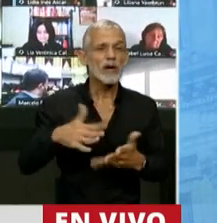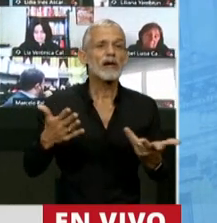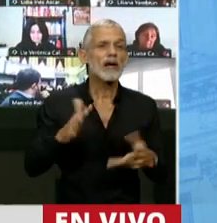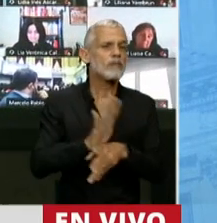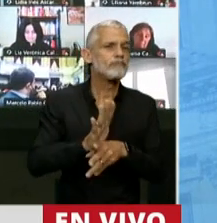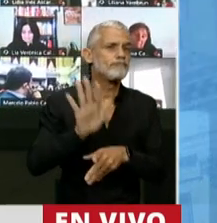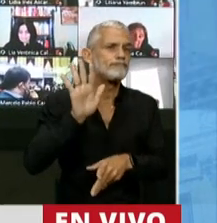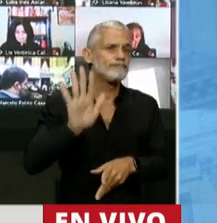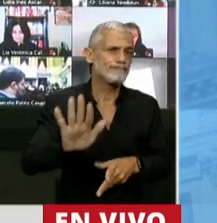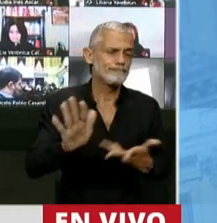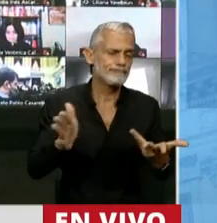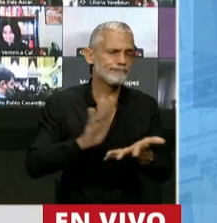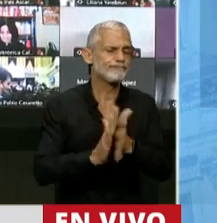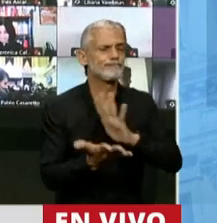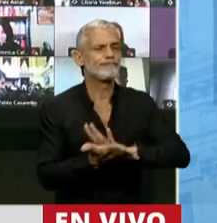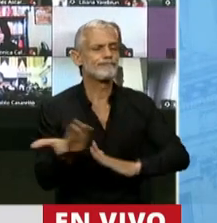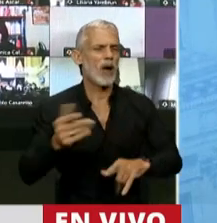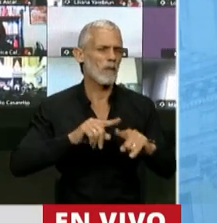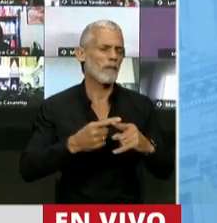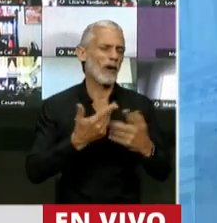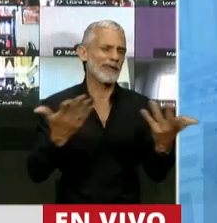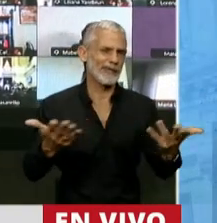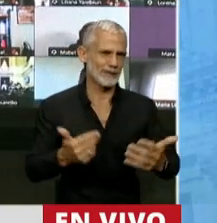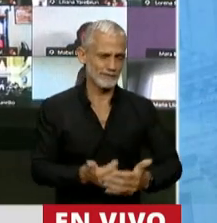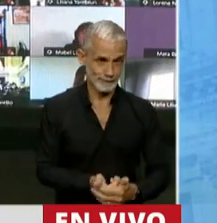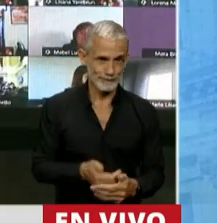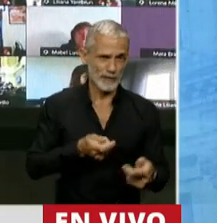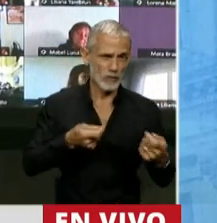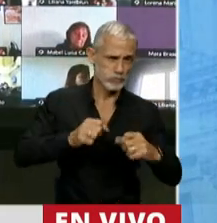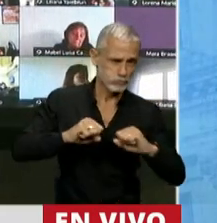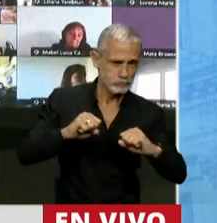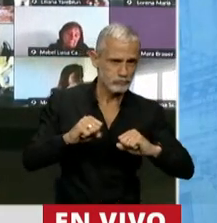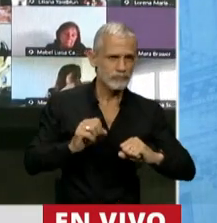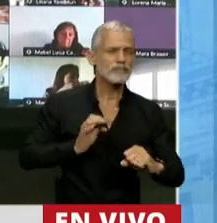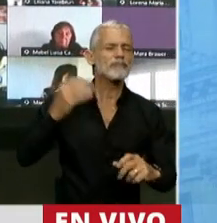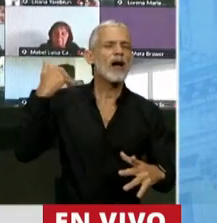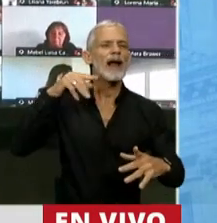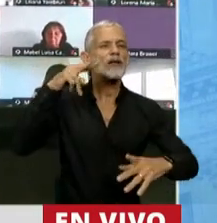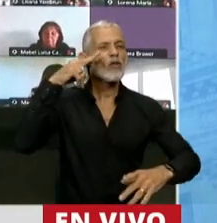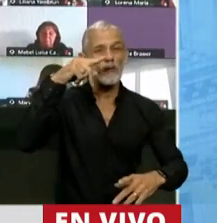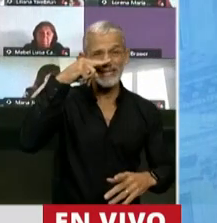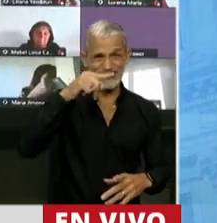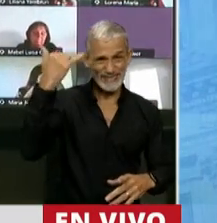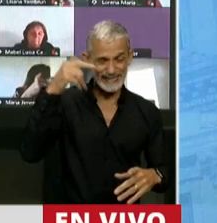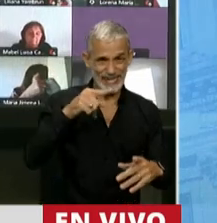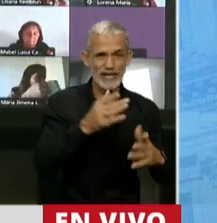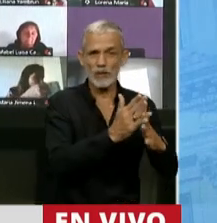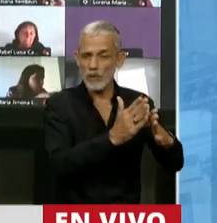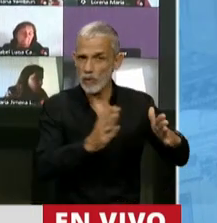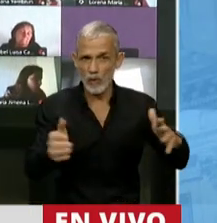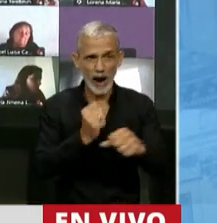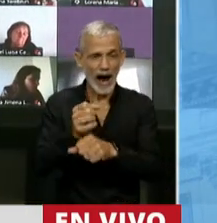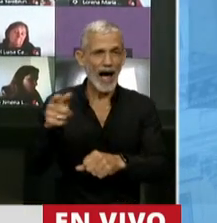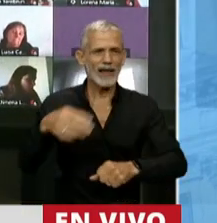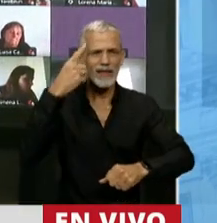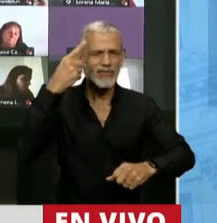una consecuencia política. Una consecuencia política que empieza con un gobierno en el año 2007, que continúa hasta hoy con